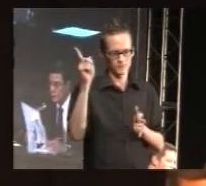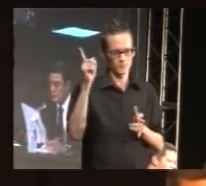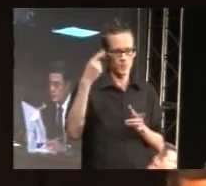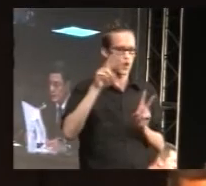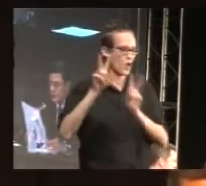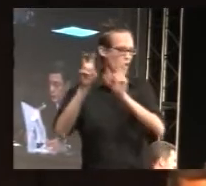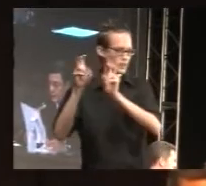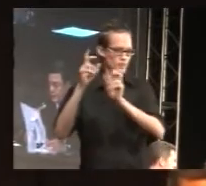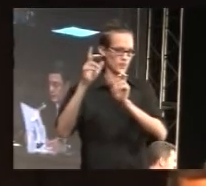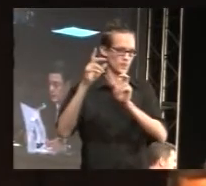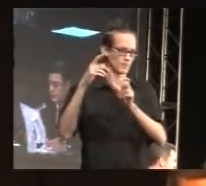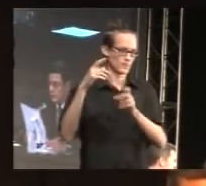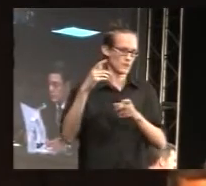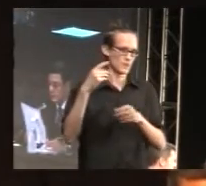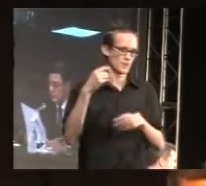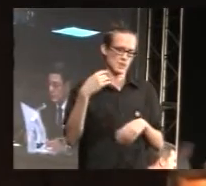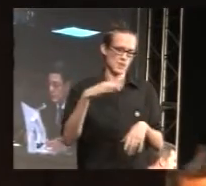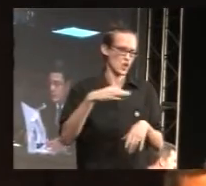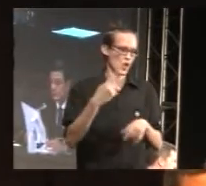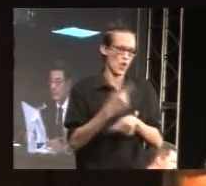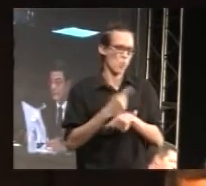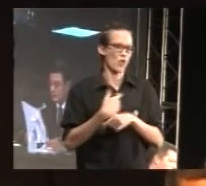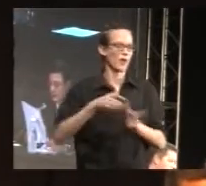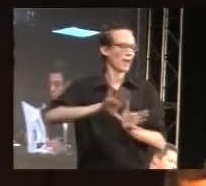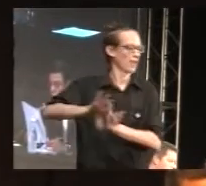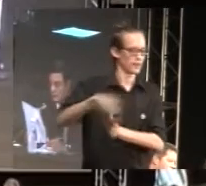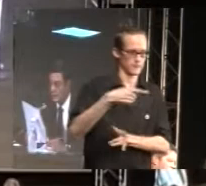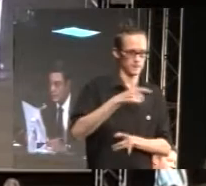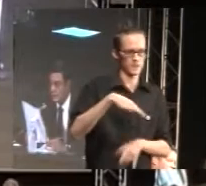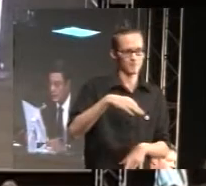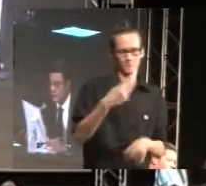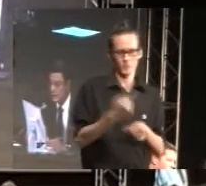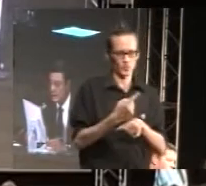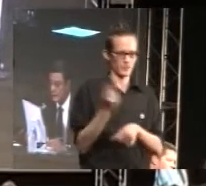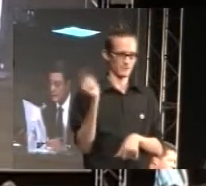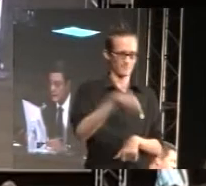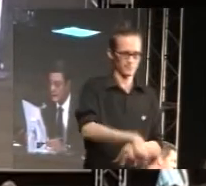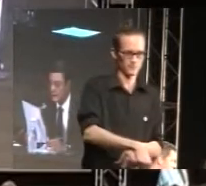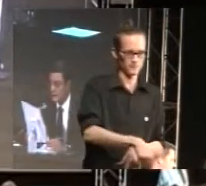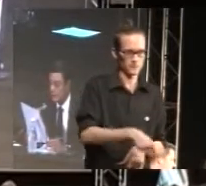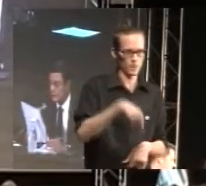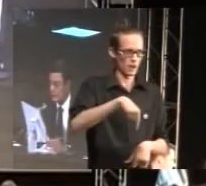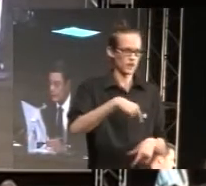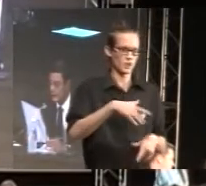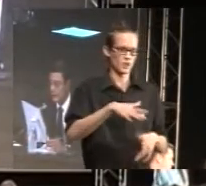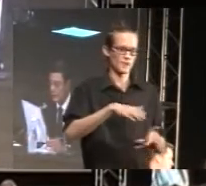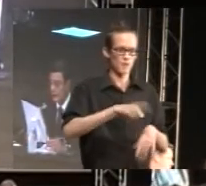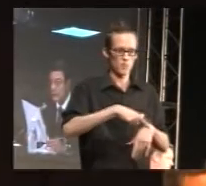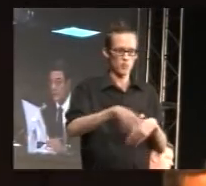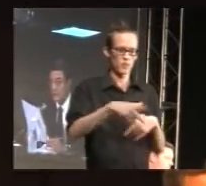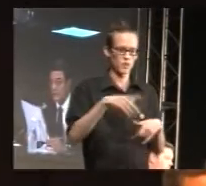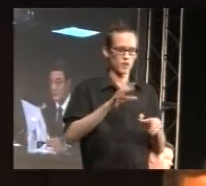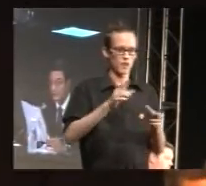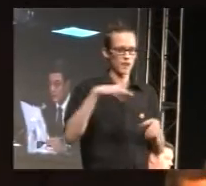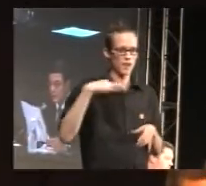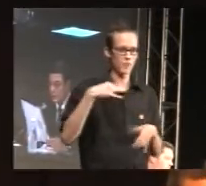atendiendo cuestiones de Estado de carácter ineludible, me será imposible acompañarlos en tan trascendente momento para la vida democrática